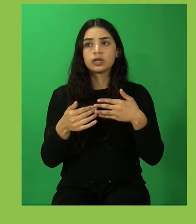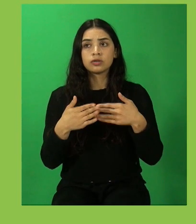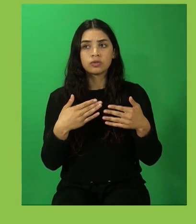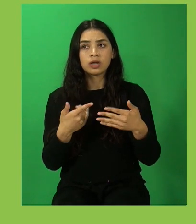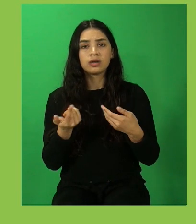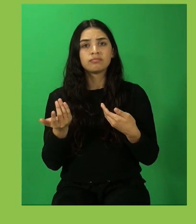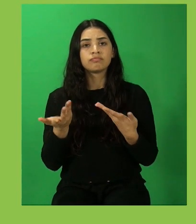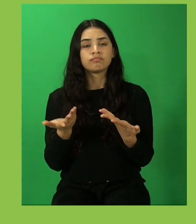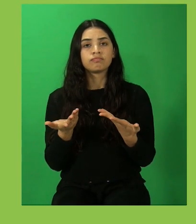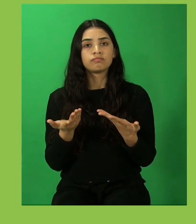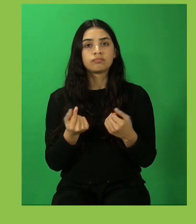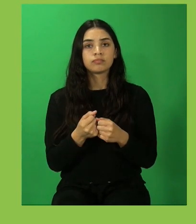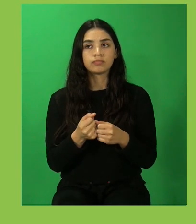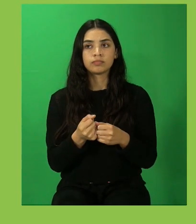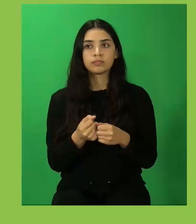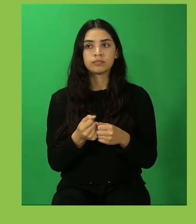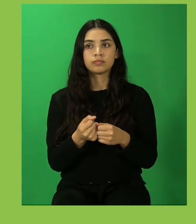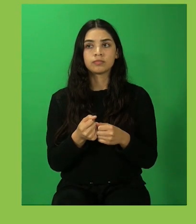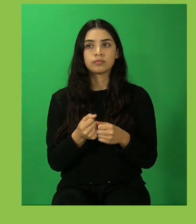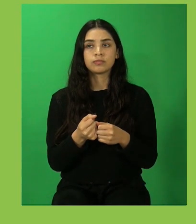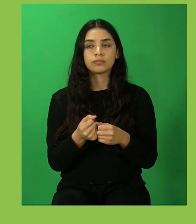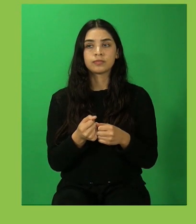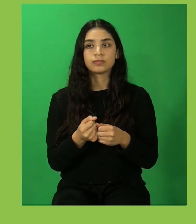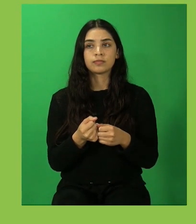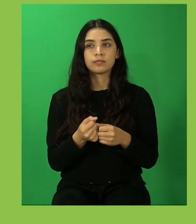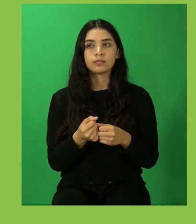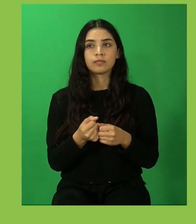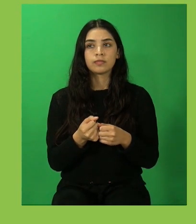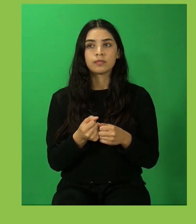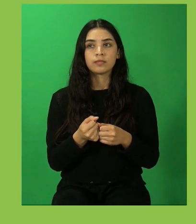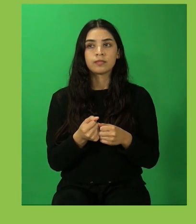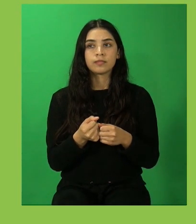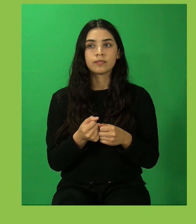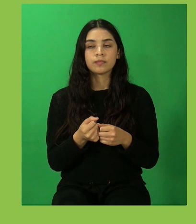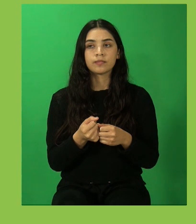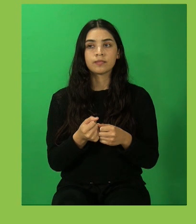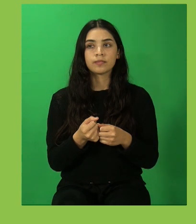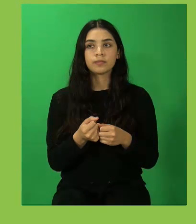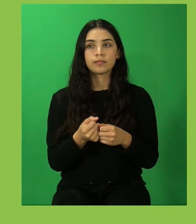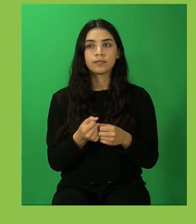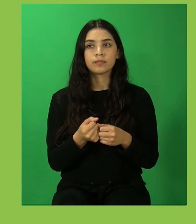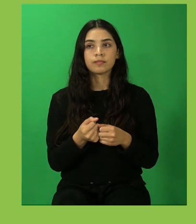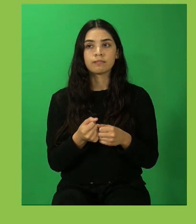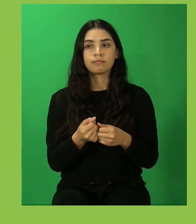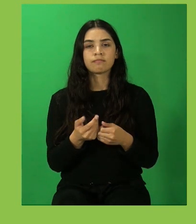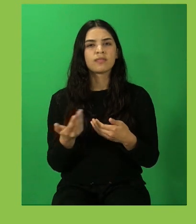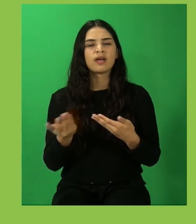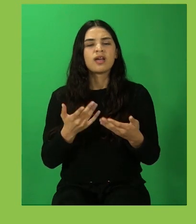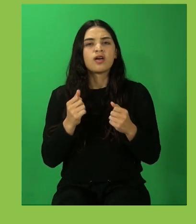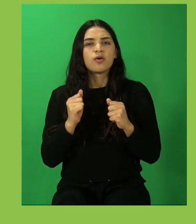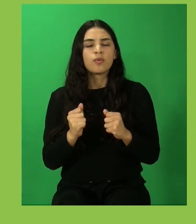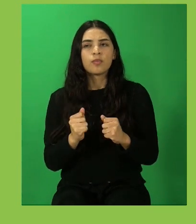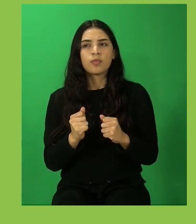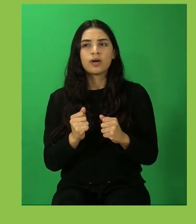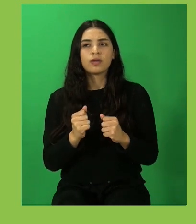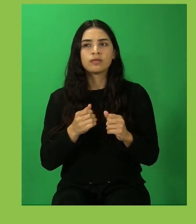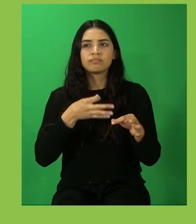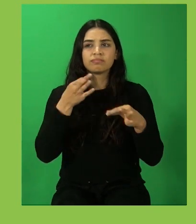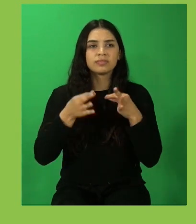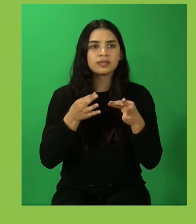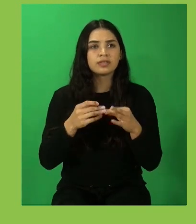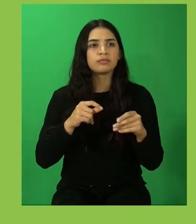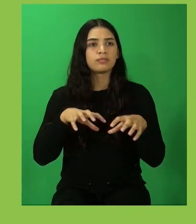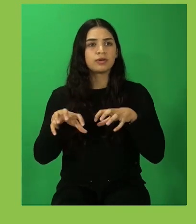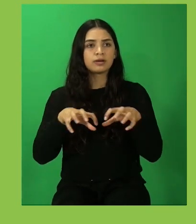Que vienen obviamente de la tierra, o también lo podemos hablar como recursos materiales, que